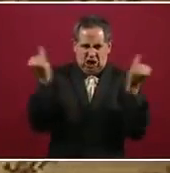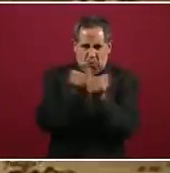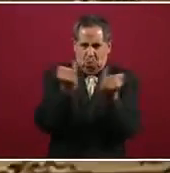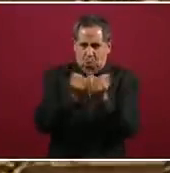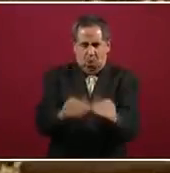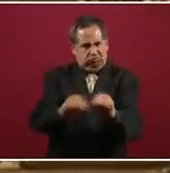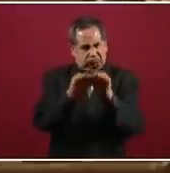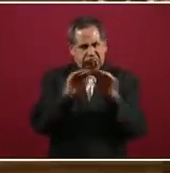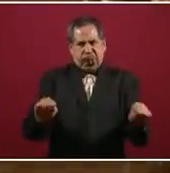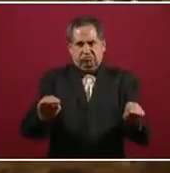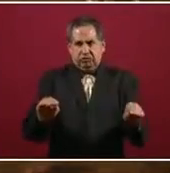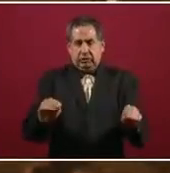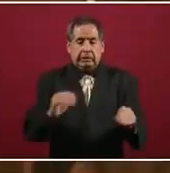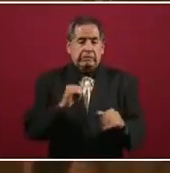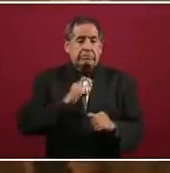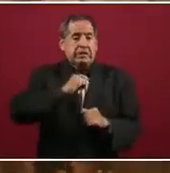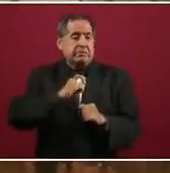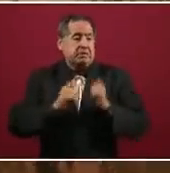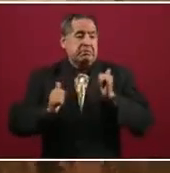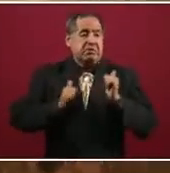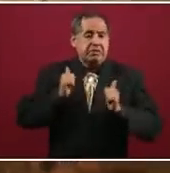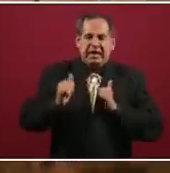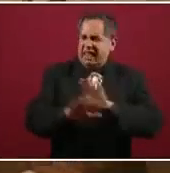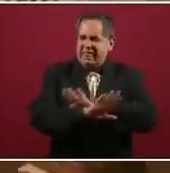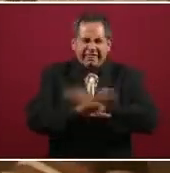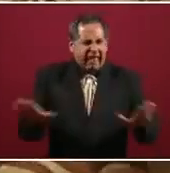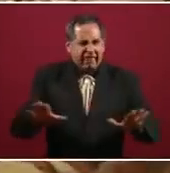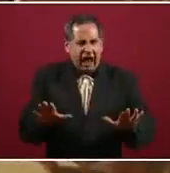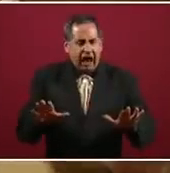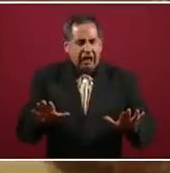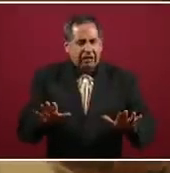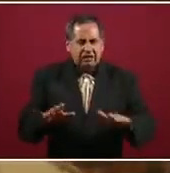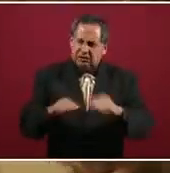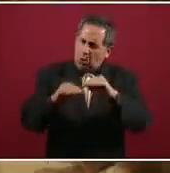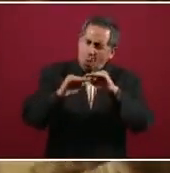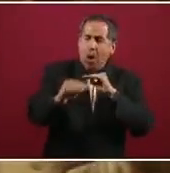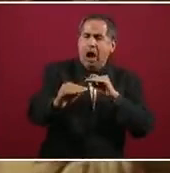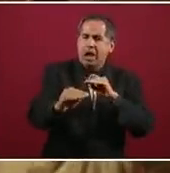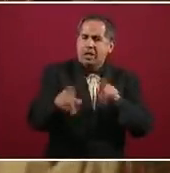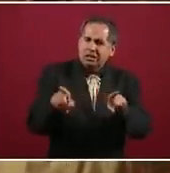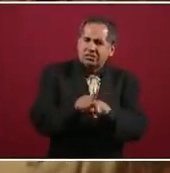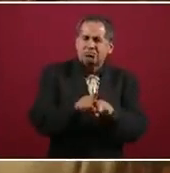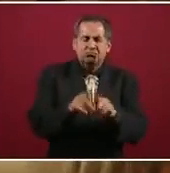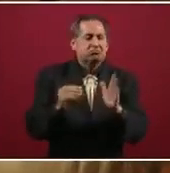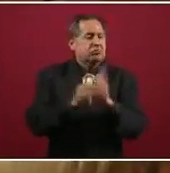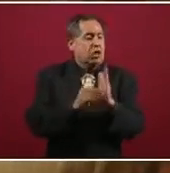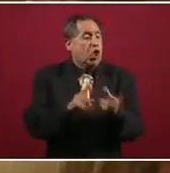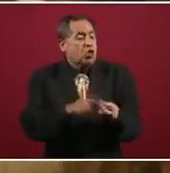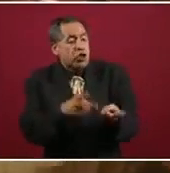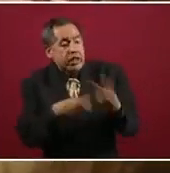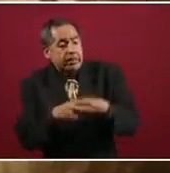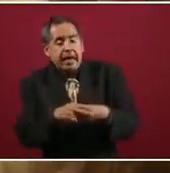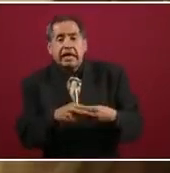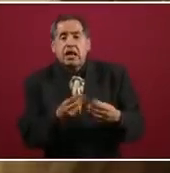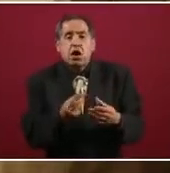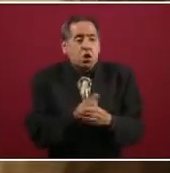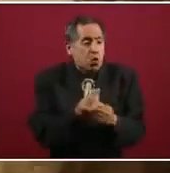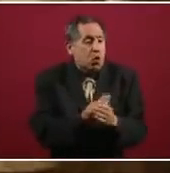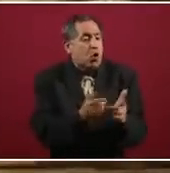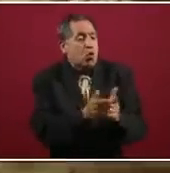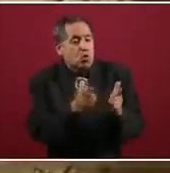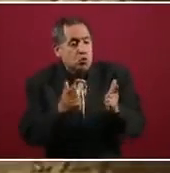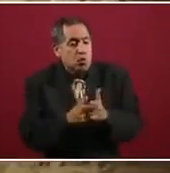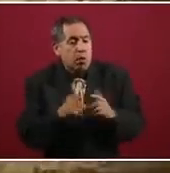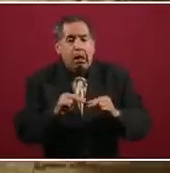tanto no hay privilegios ni tampoco cargas que se deban a tu origen social. Si se suprimen los